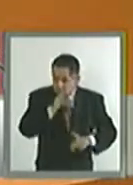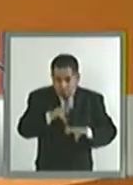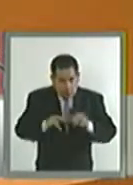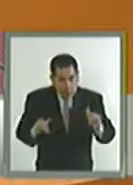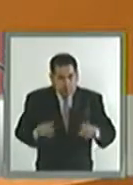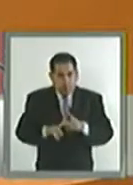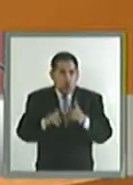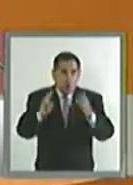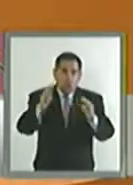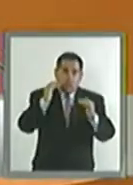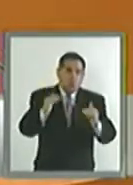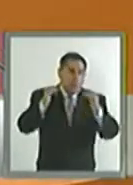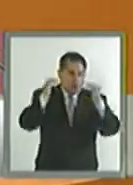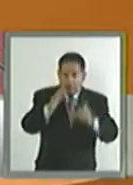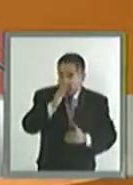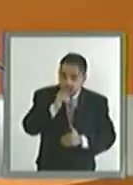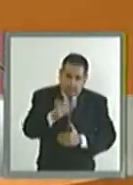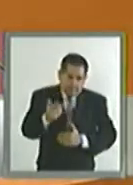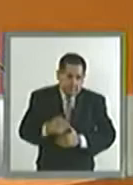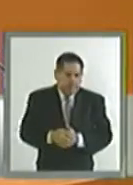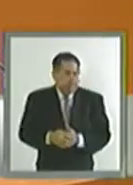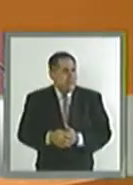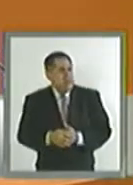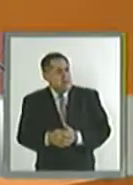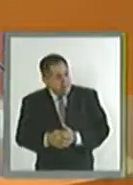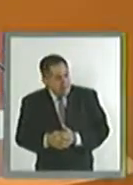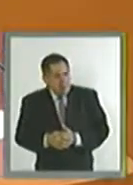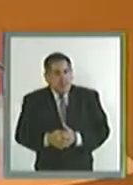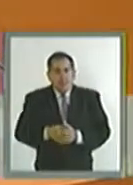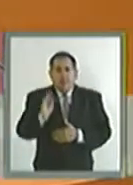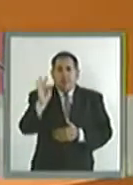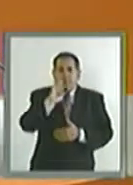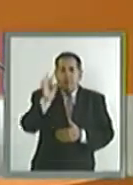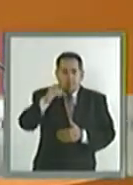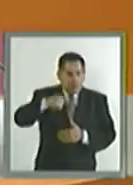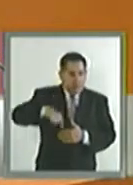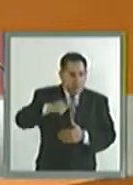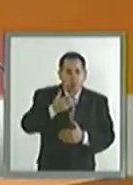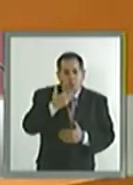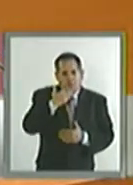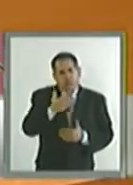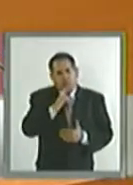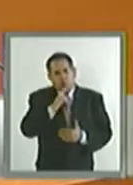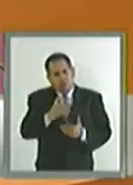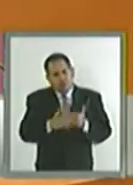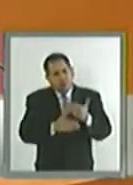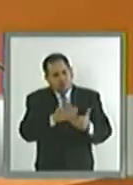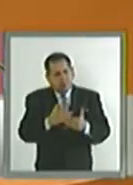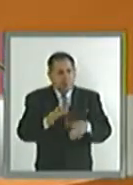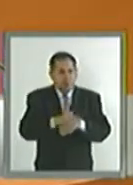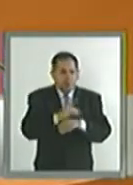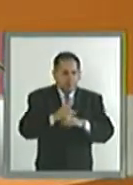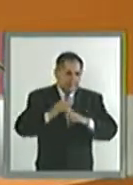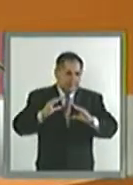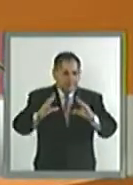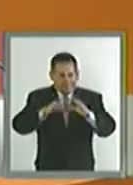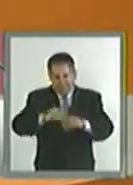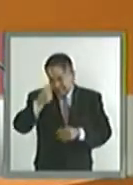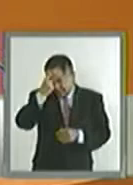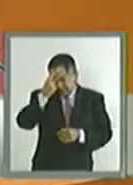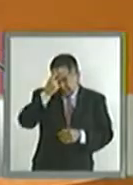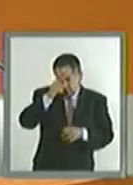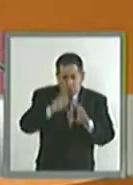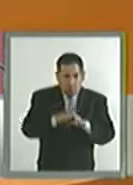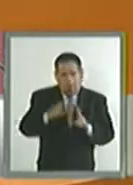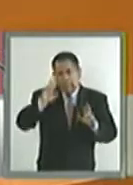de educación superior. Si bien se han obtenido resultados por la formación de cultura cívica